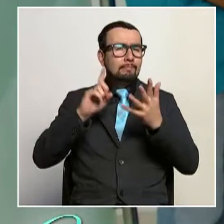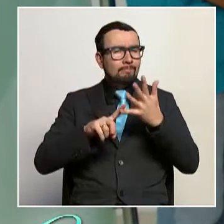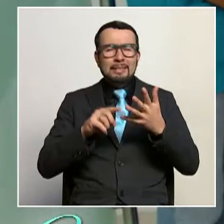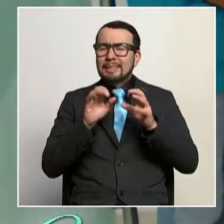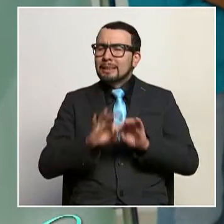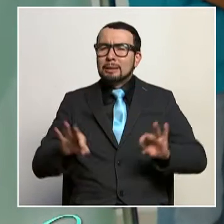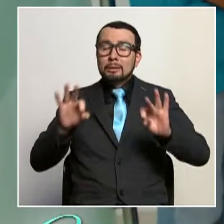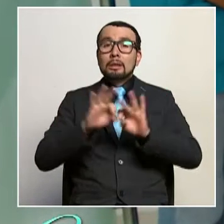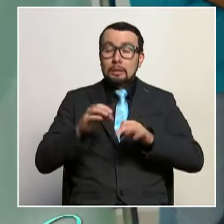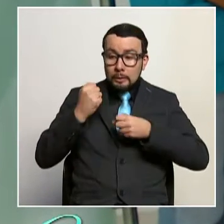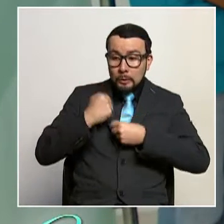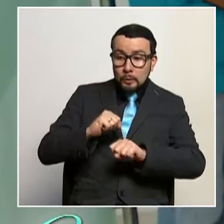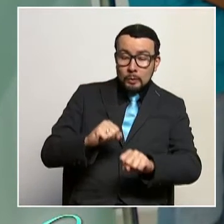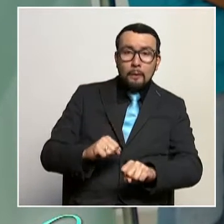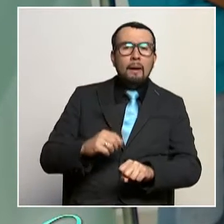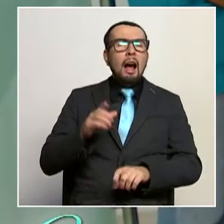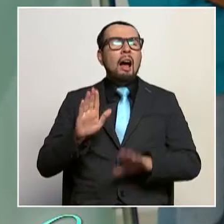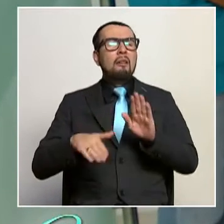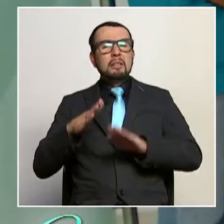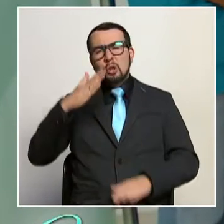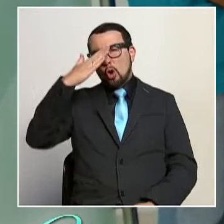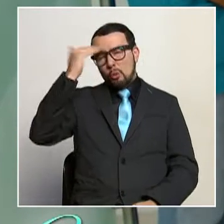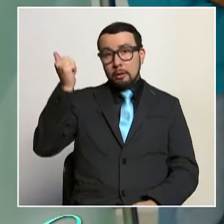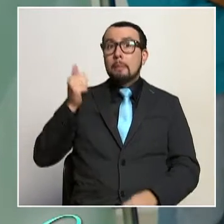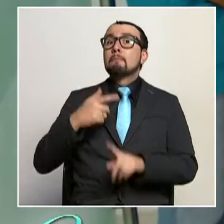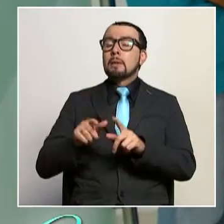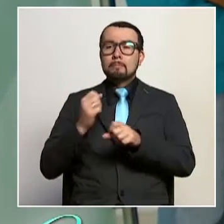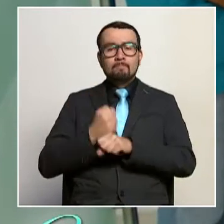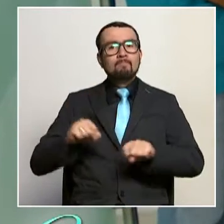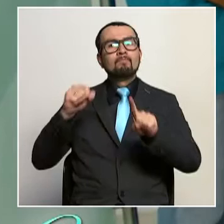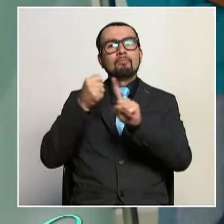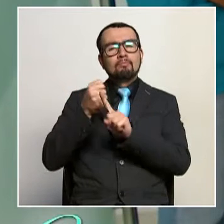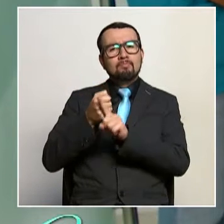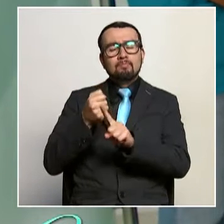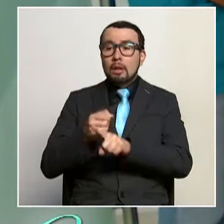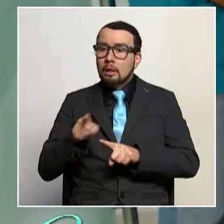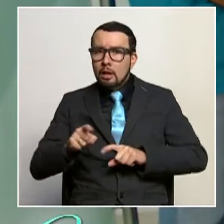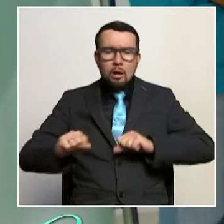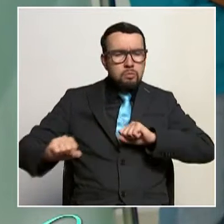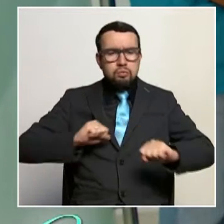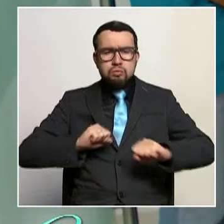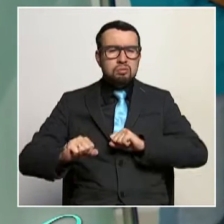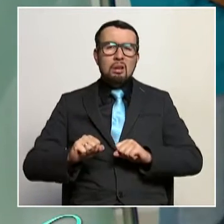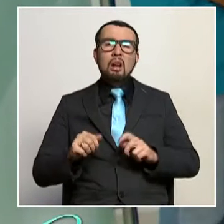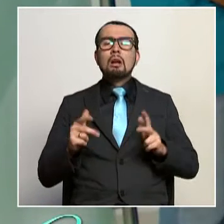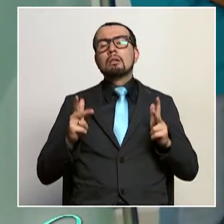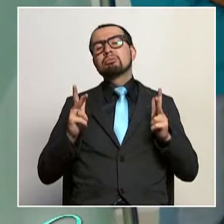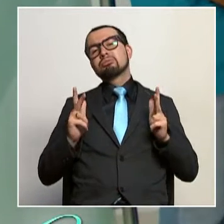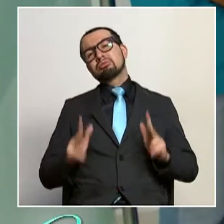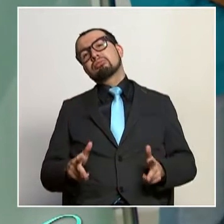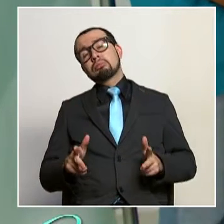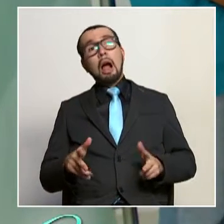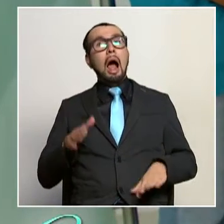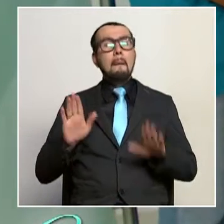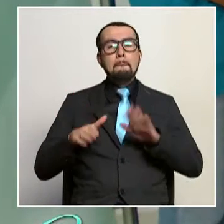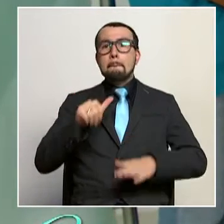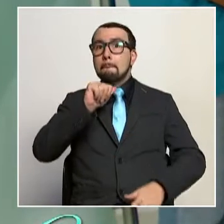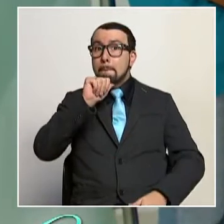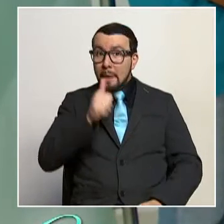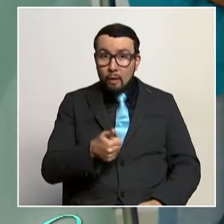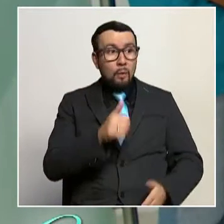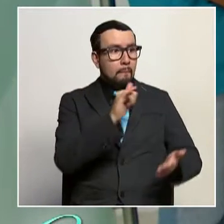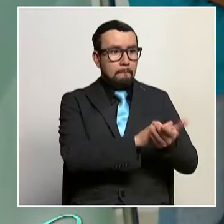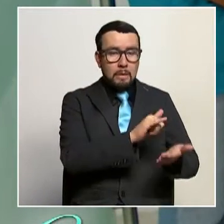médicos tendemos a olvidarla, que es el ejercicio. Muchas veces el sedentarismo puede ser algo más nocivo que la